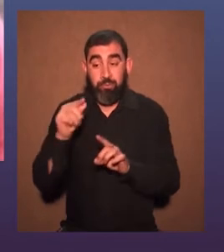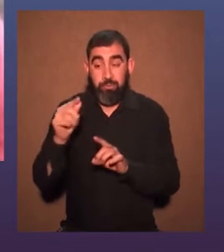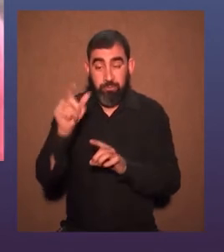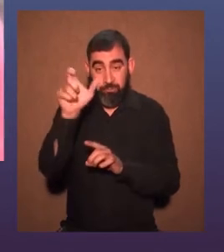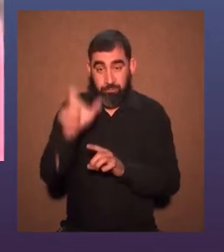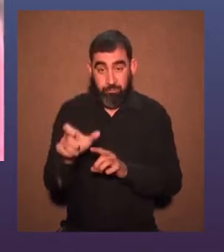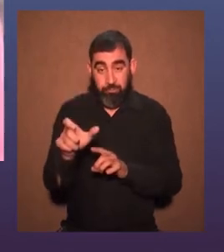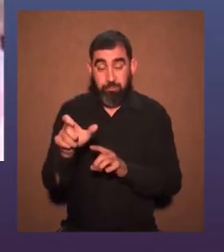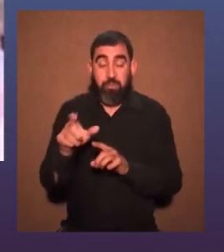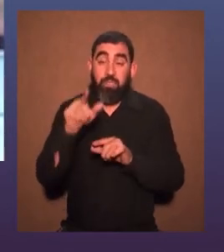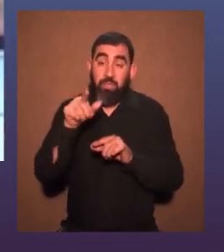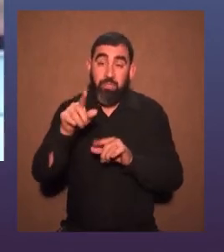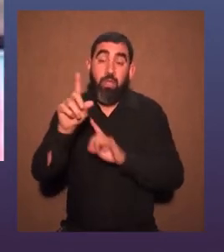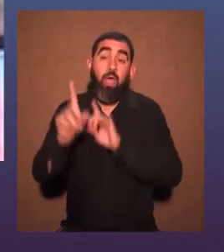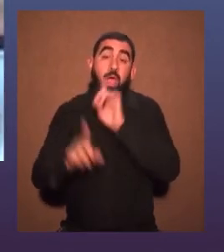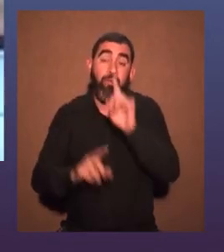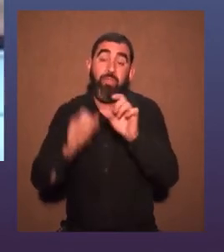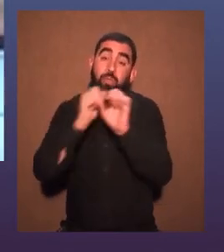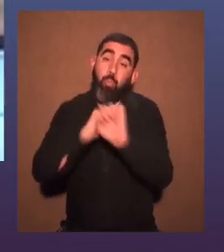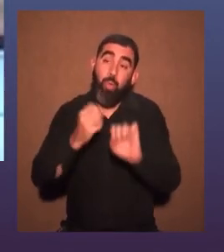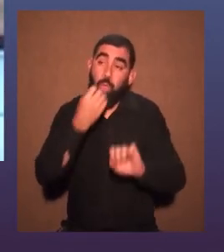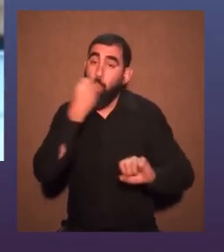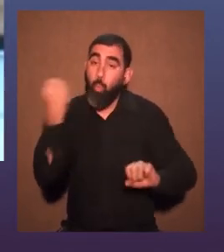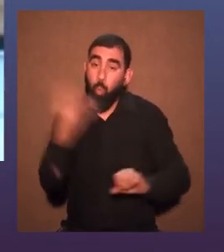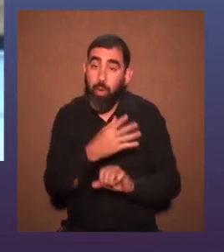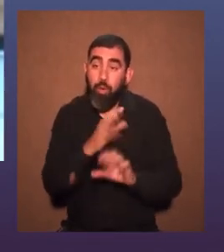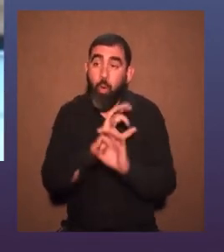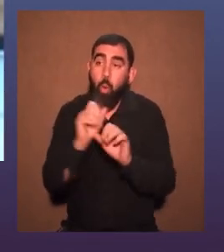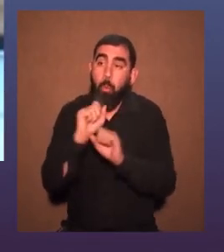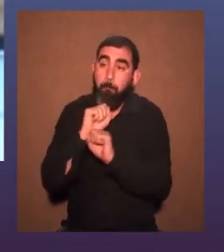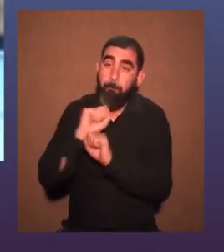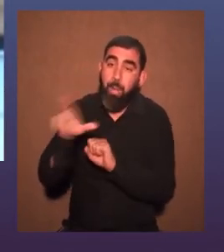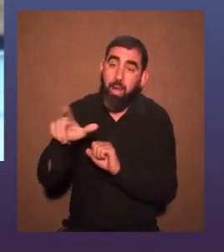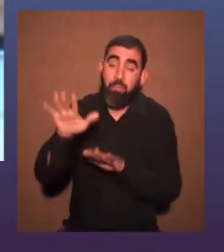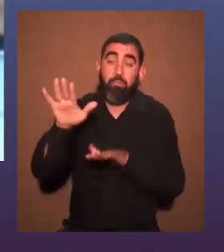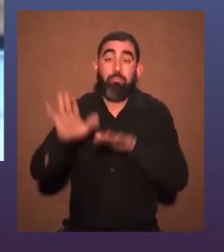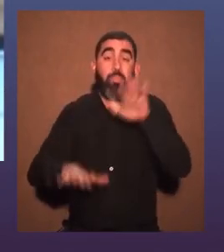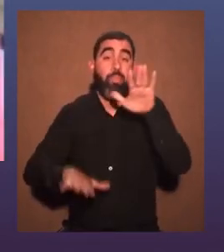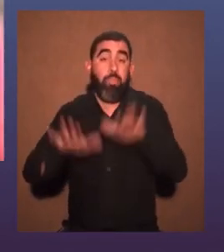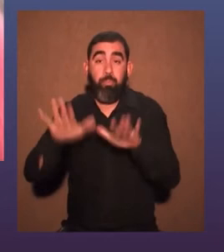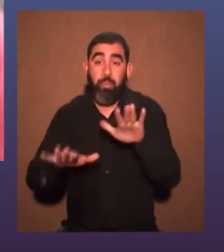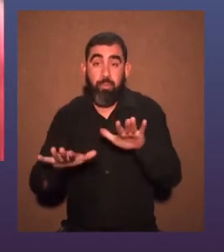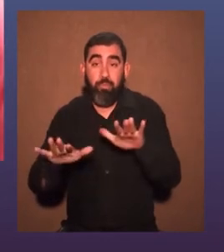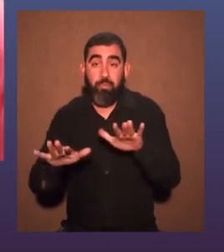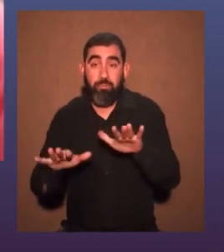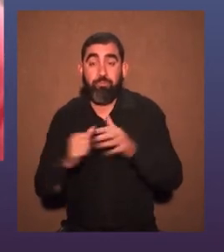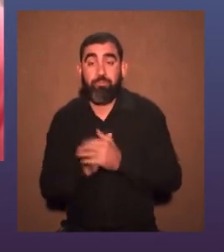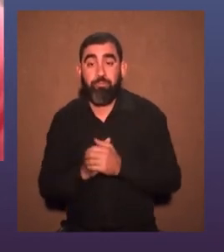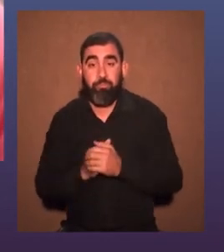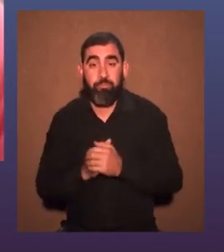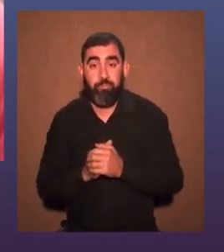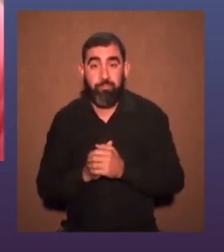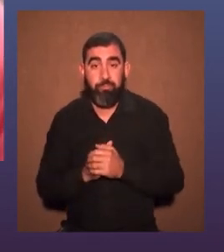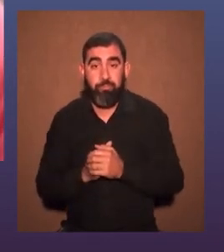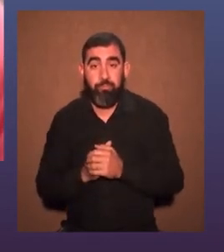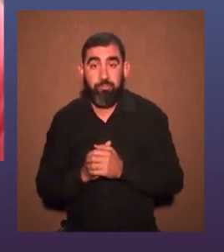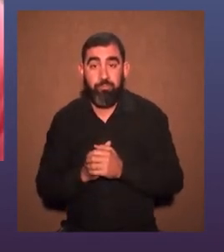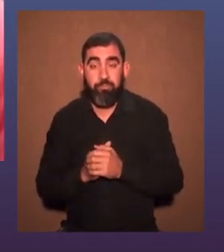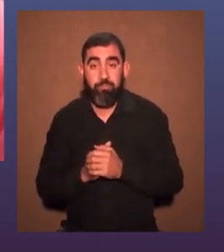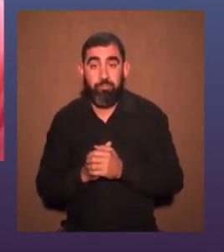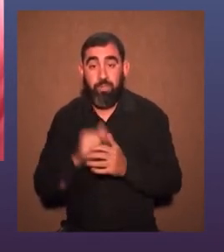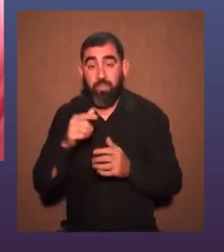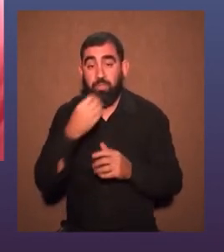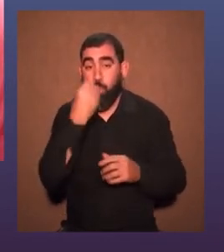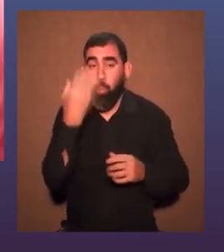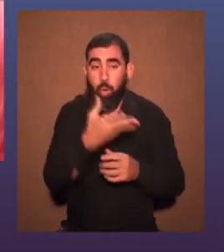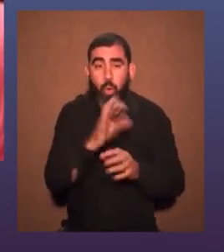este personaje, este azar, digamos, puede ser bueno y puede ser malo, porque ¿qué podemos decir de lo que le pasó a Martín?